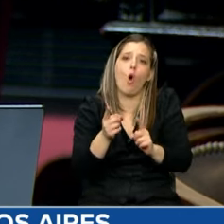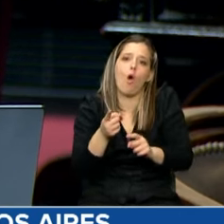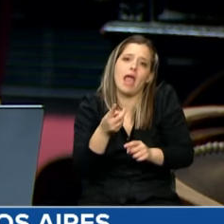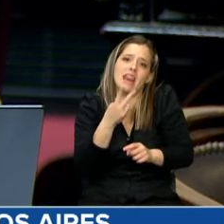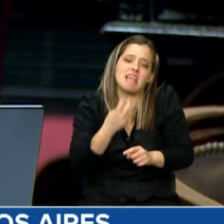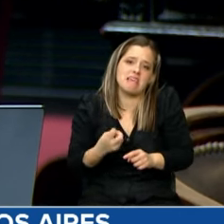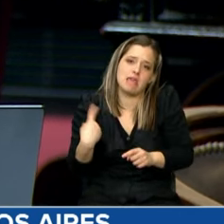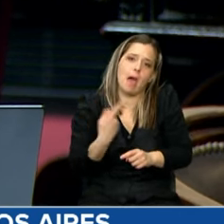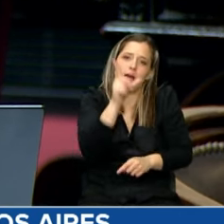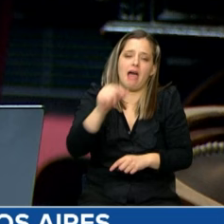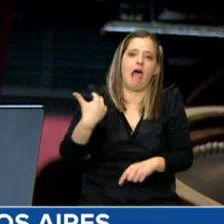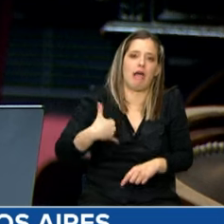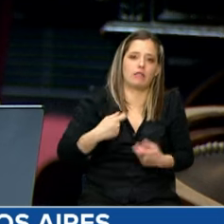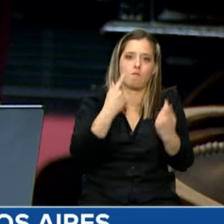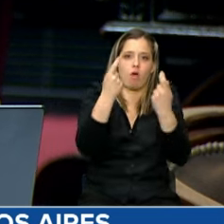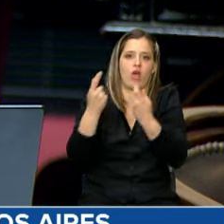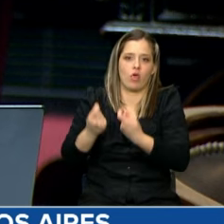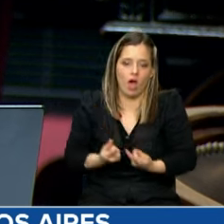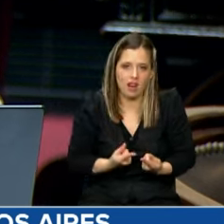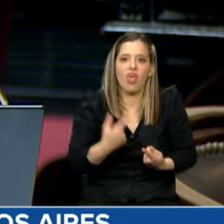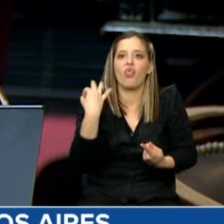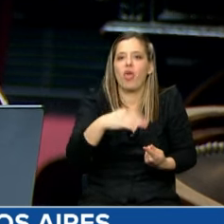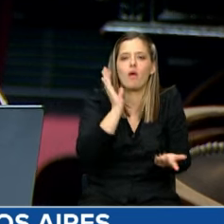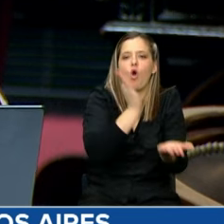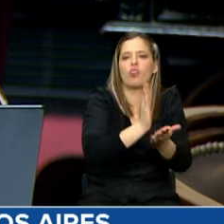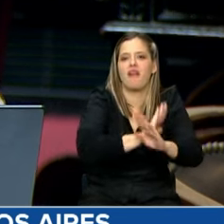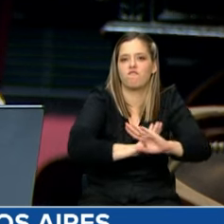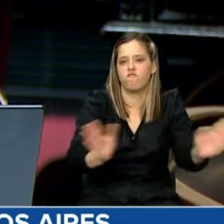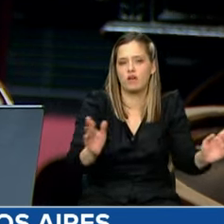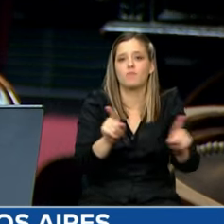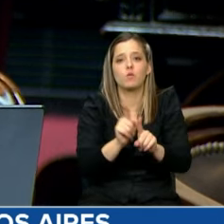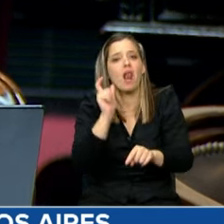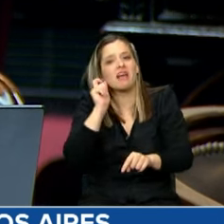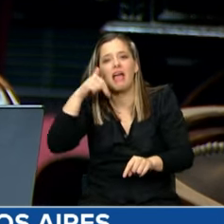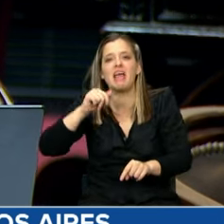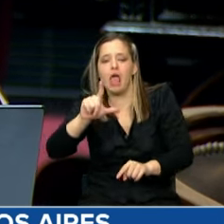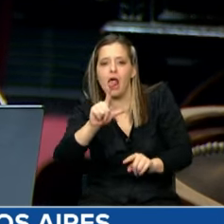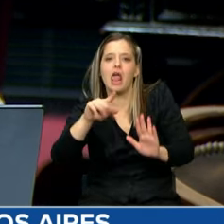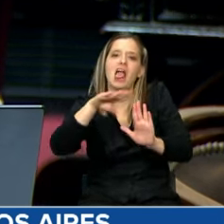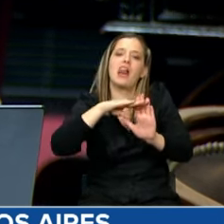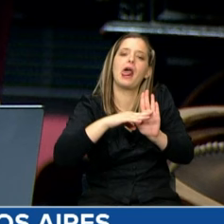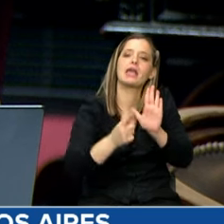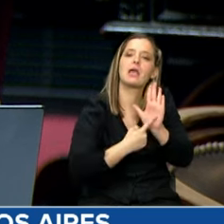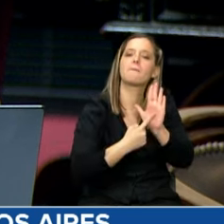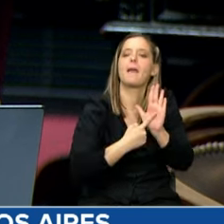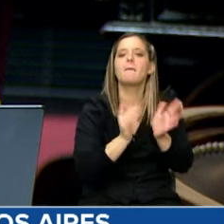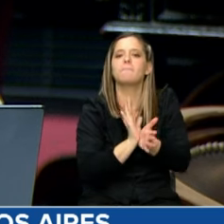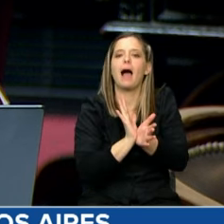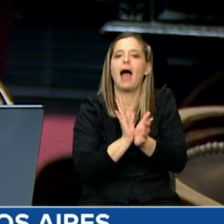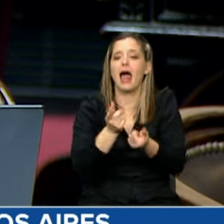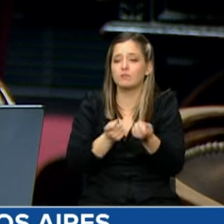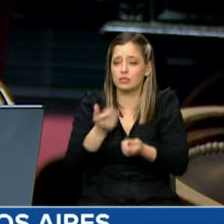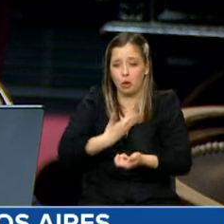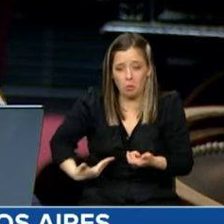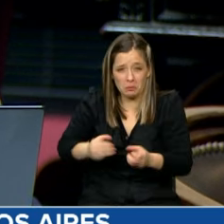argentinos se pueda liberar de esa condena no va a haber régimen de gnl que nos salve de la mala administración de este gobierno